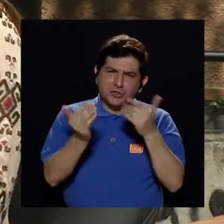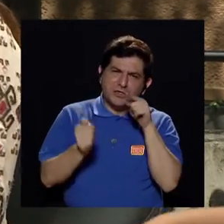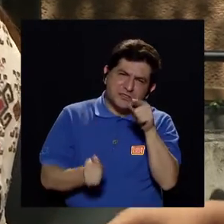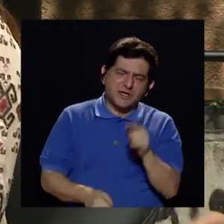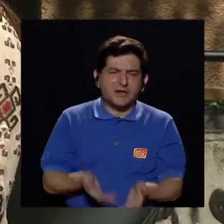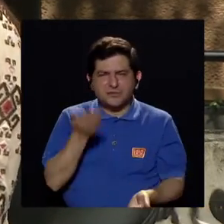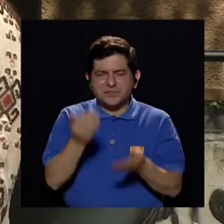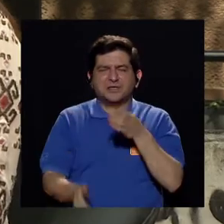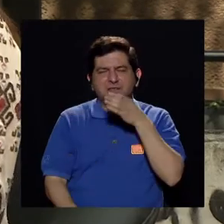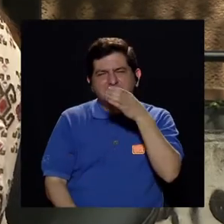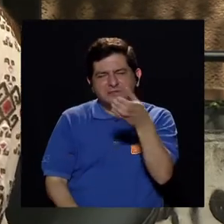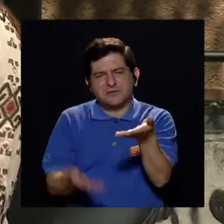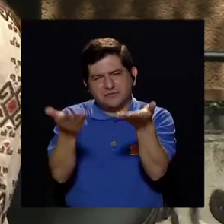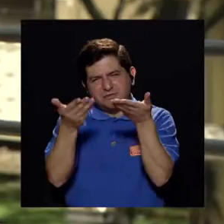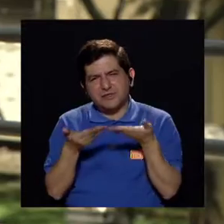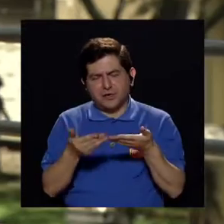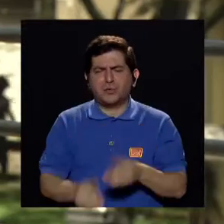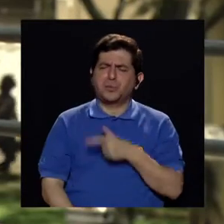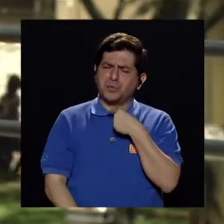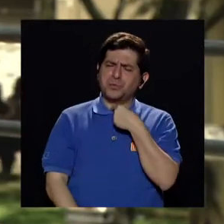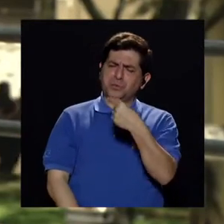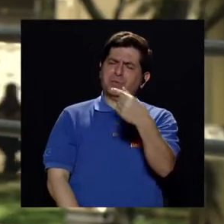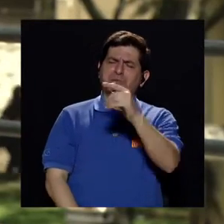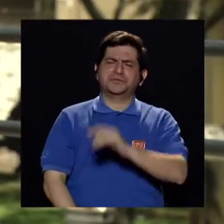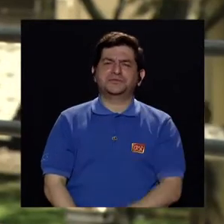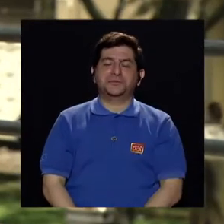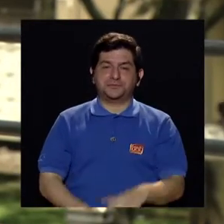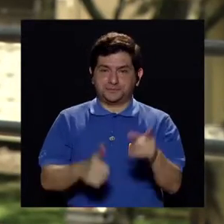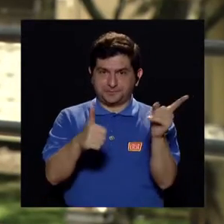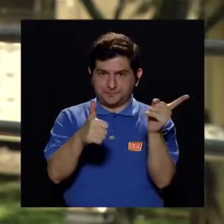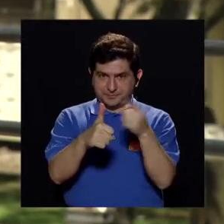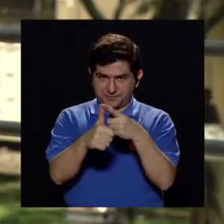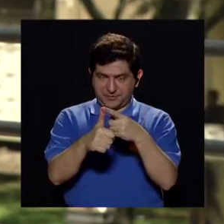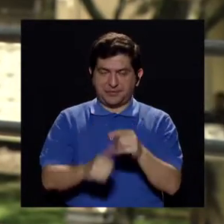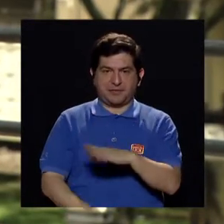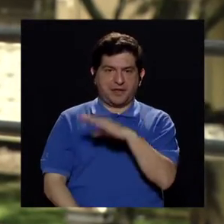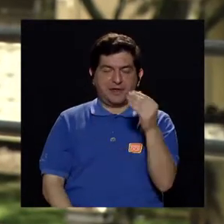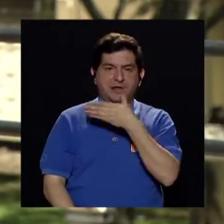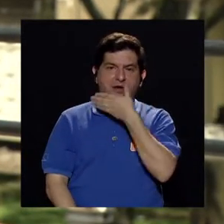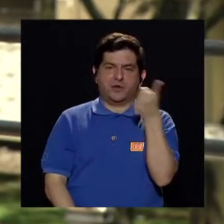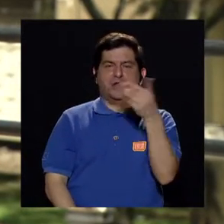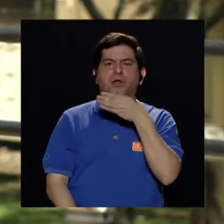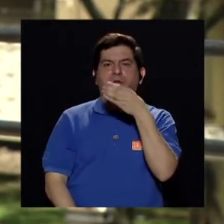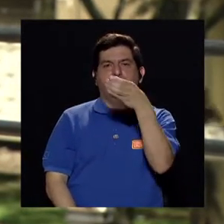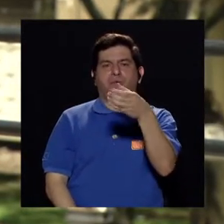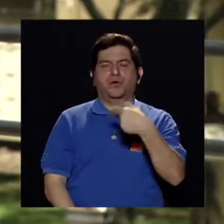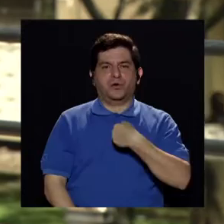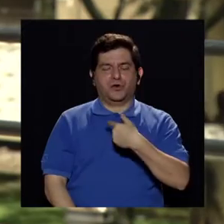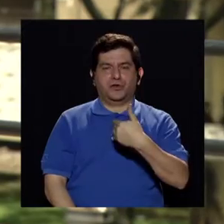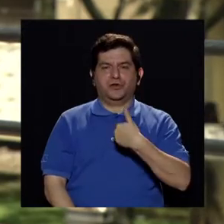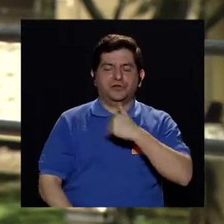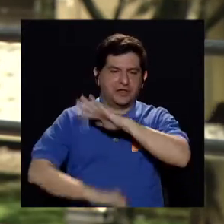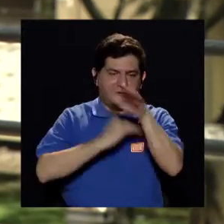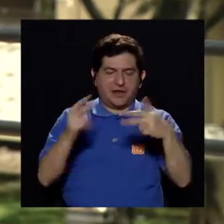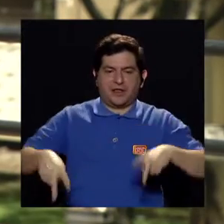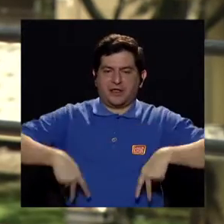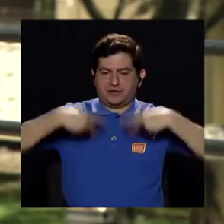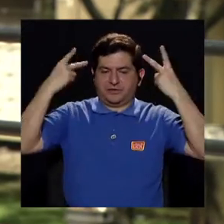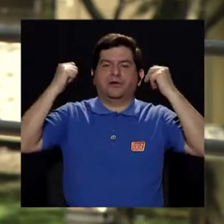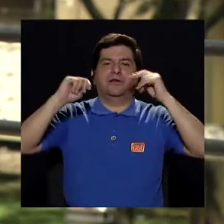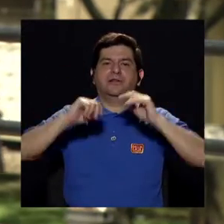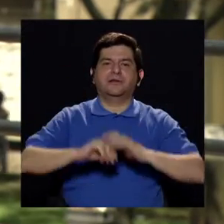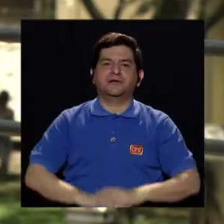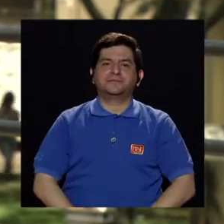que usted nos pueda dar esas recomendaciones. Con mucho gusto. Bueno, la primera y la mejor recomendación que yo he recibido en toda mi